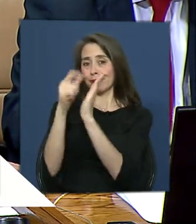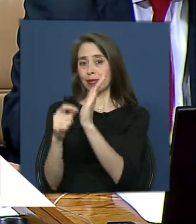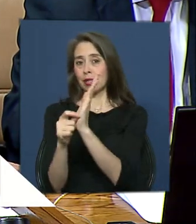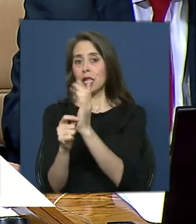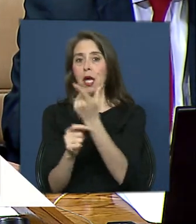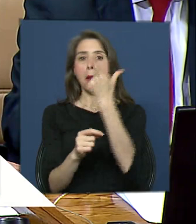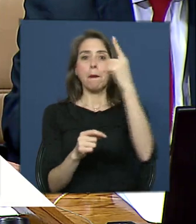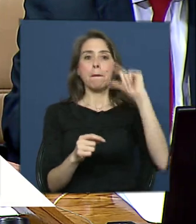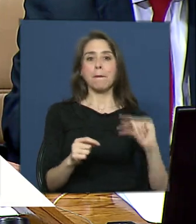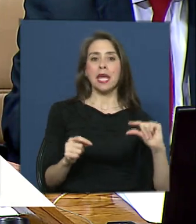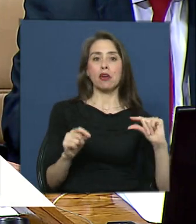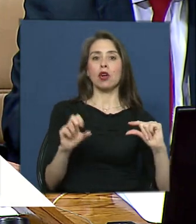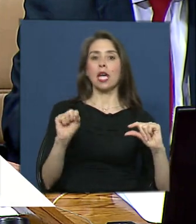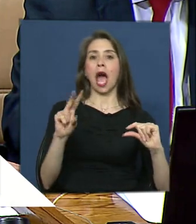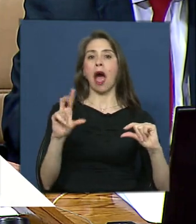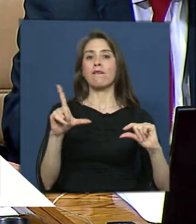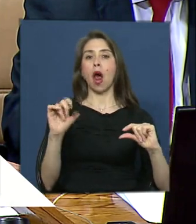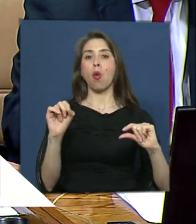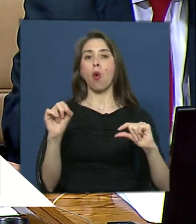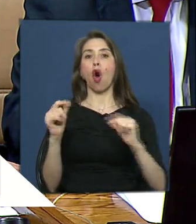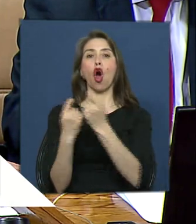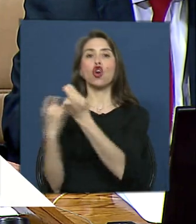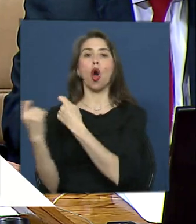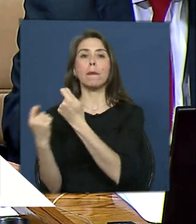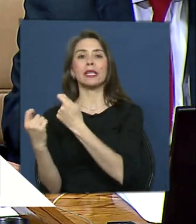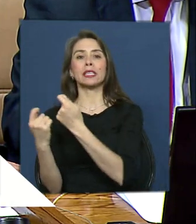comercial, está